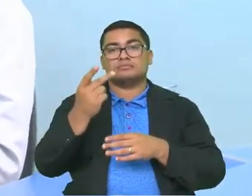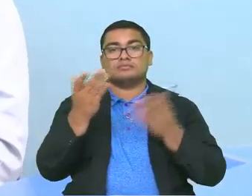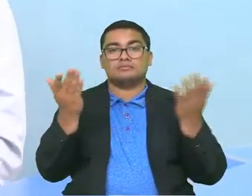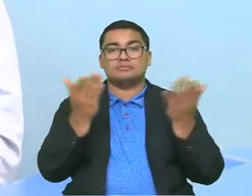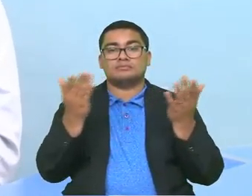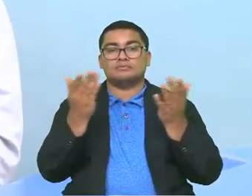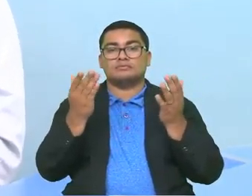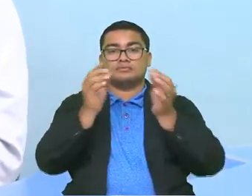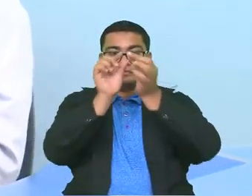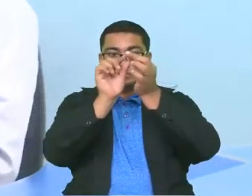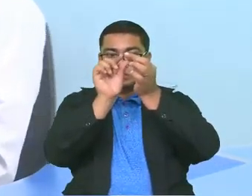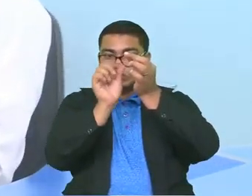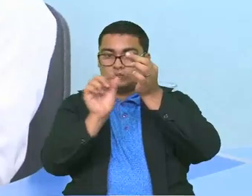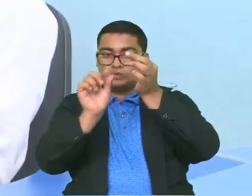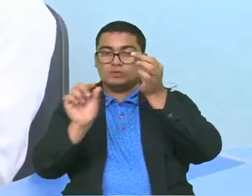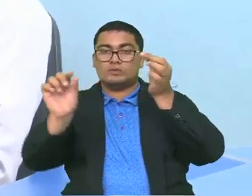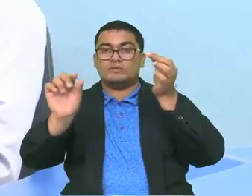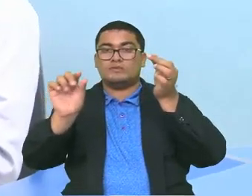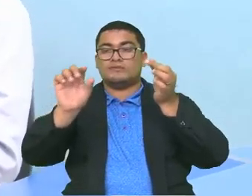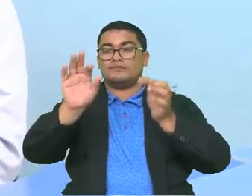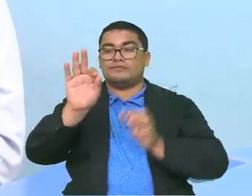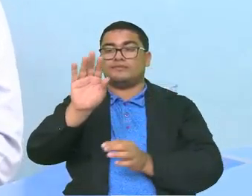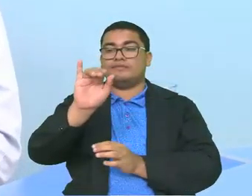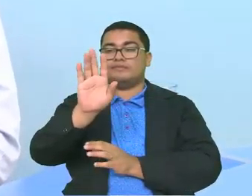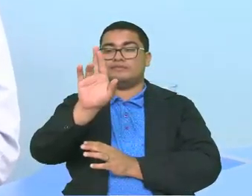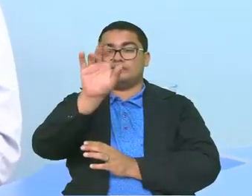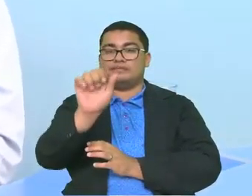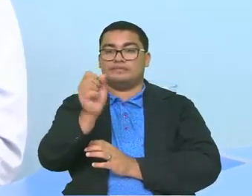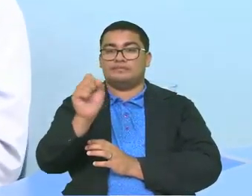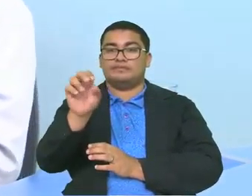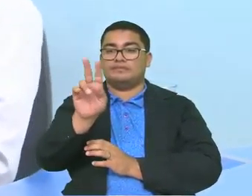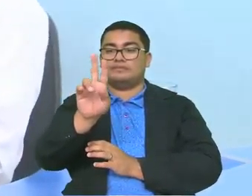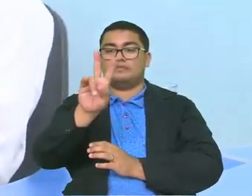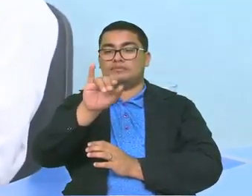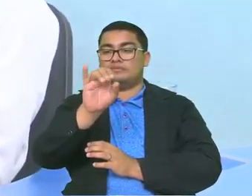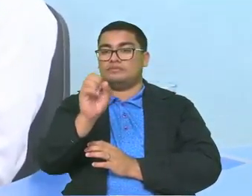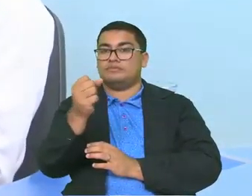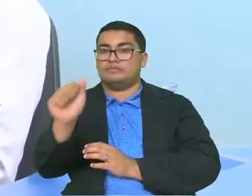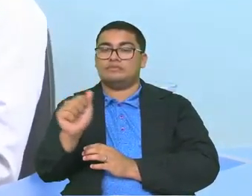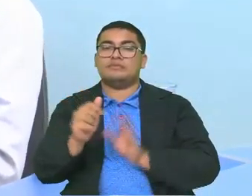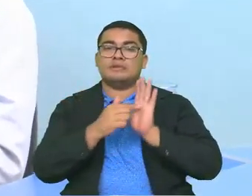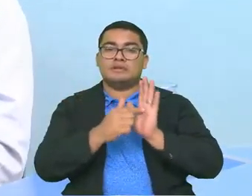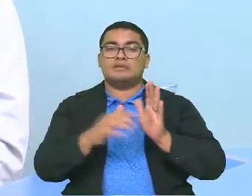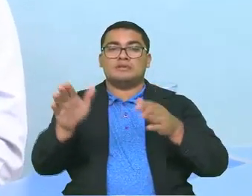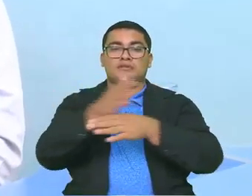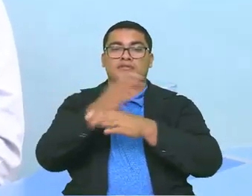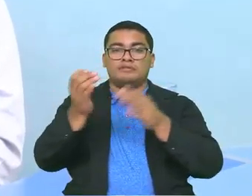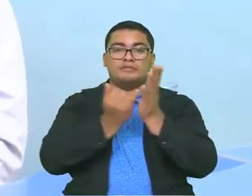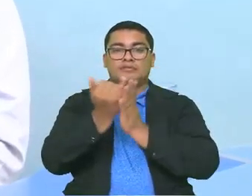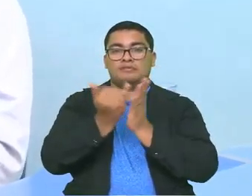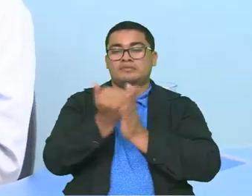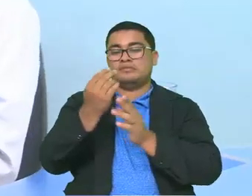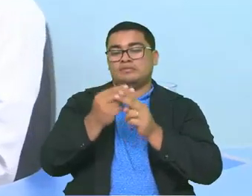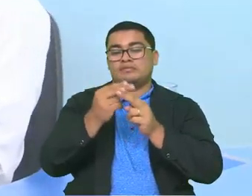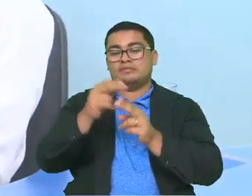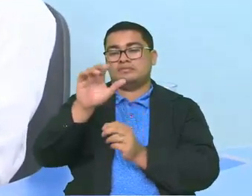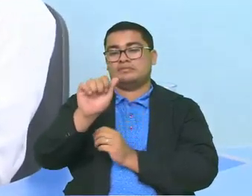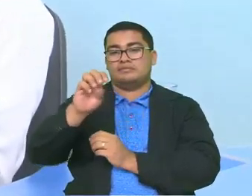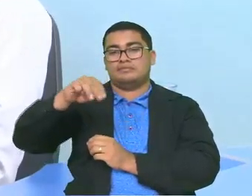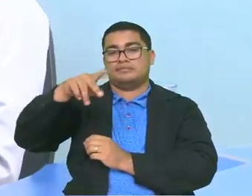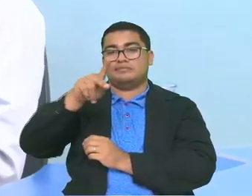en este caso, la estructura del nervio óptico. Cuando el paciente tiene neuritis óptica y vemos nosotros que el nervio óptico está inflamado, en este tipo